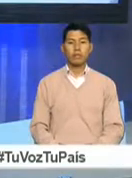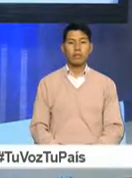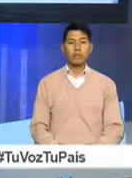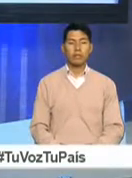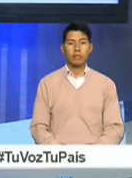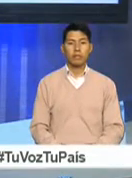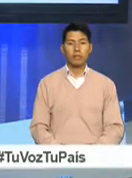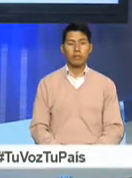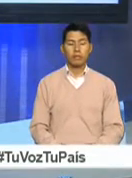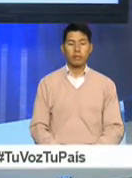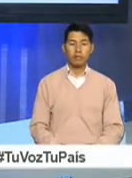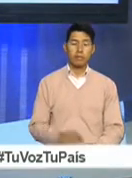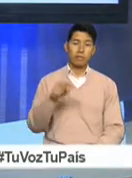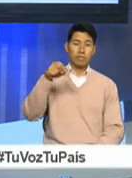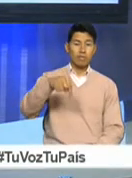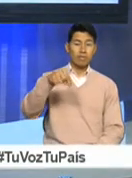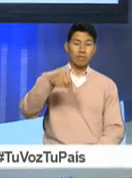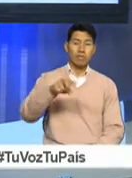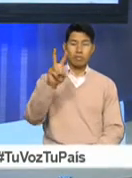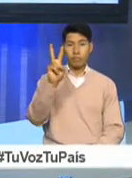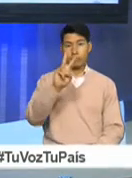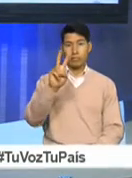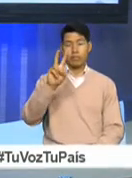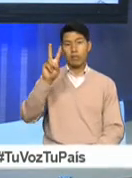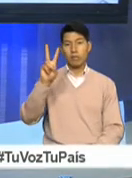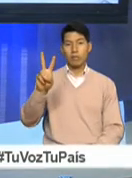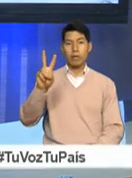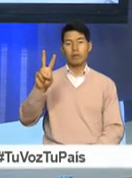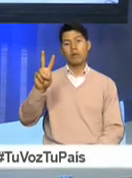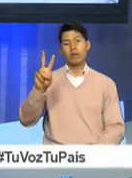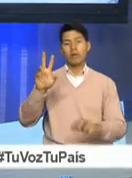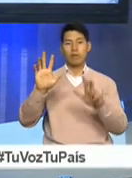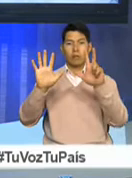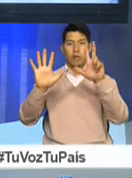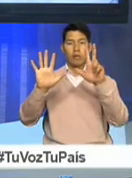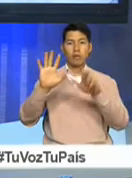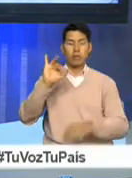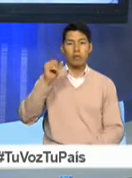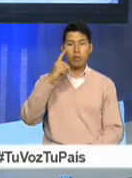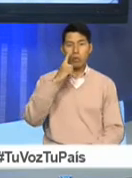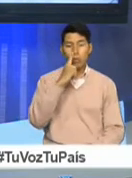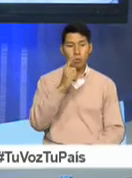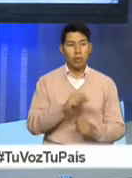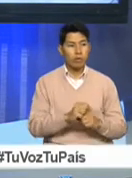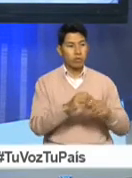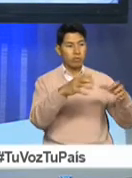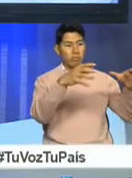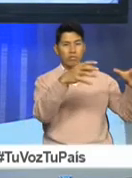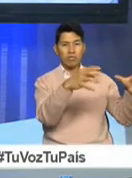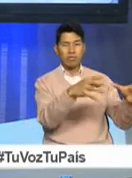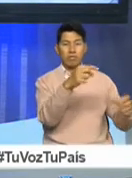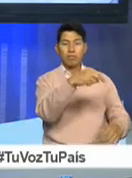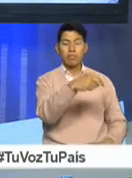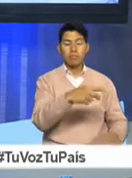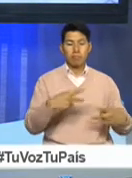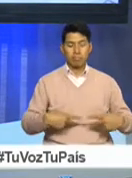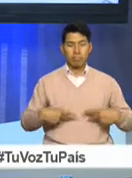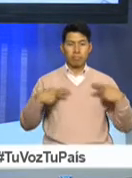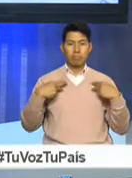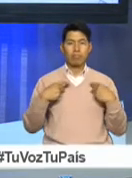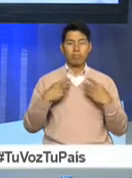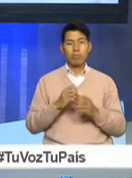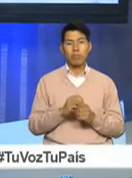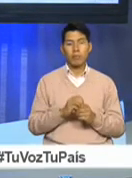y este viernes 28 de julio a las 10 de la mañana en la cancillería ecuatoriana se rendirá un homenaje a la vida y obra del pensador